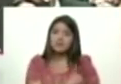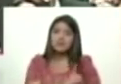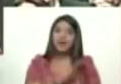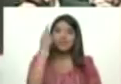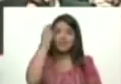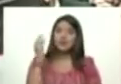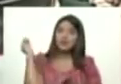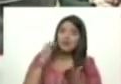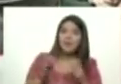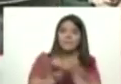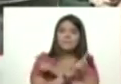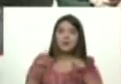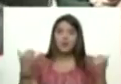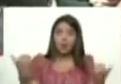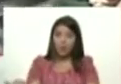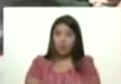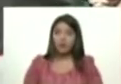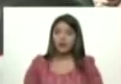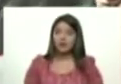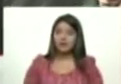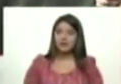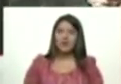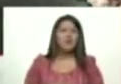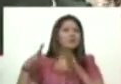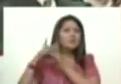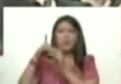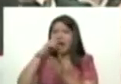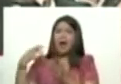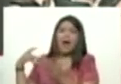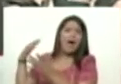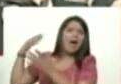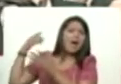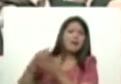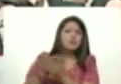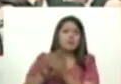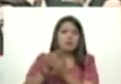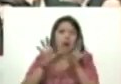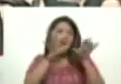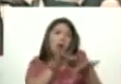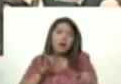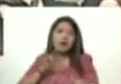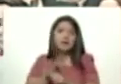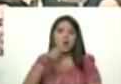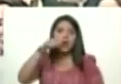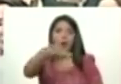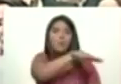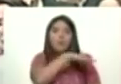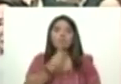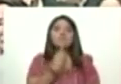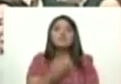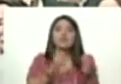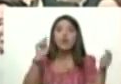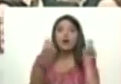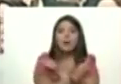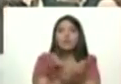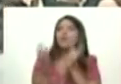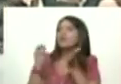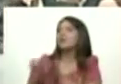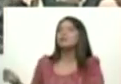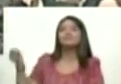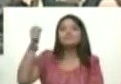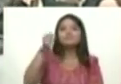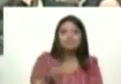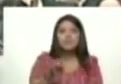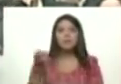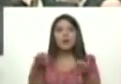hoy quienes le mintieron al pueblo diciendo que eran el cambio, lo presentan para dirigir la